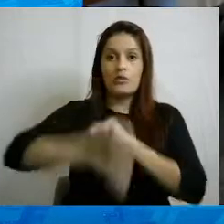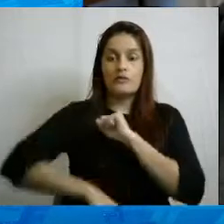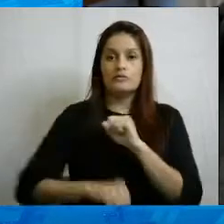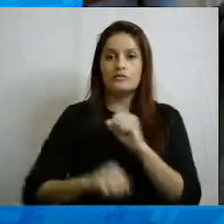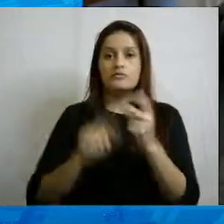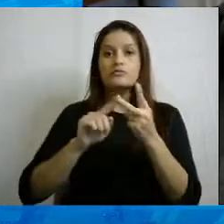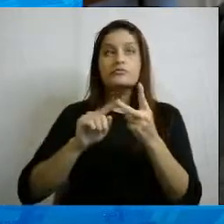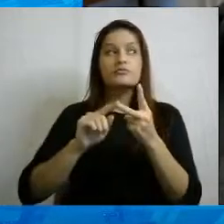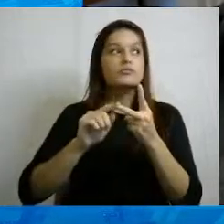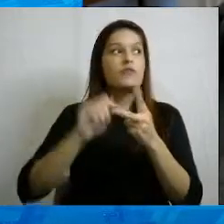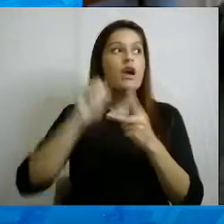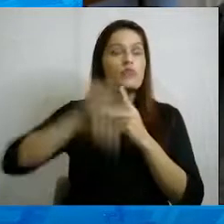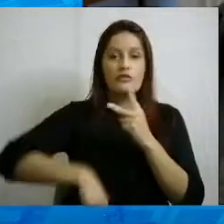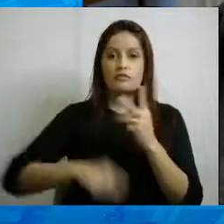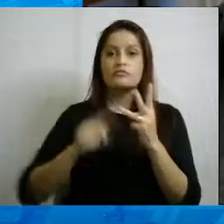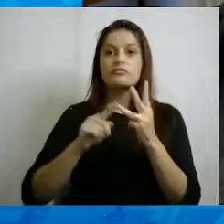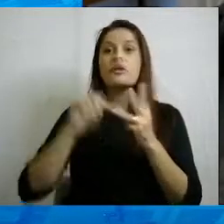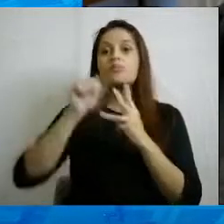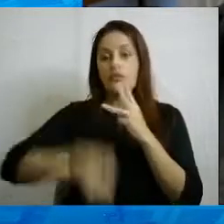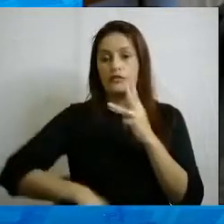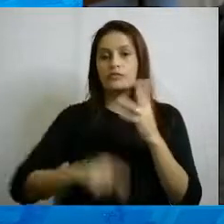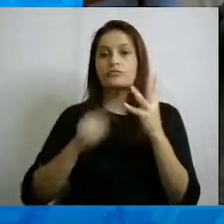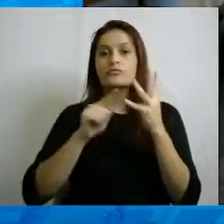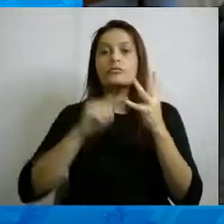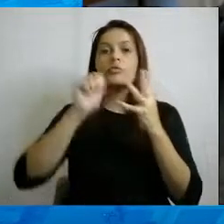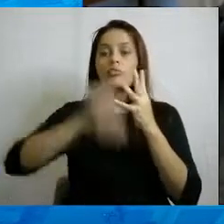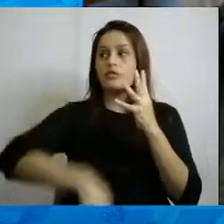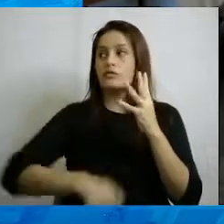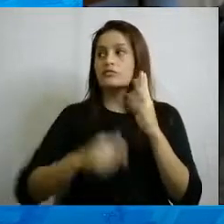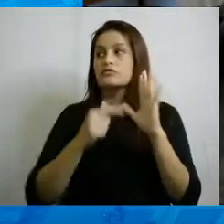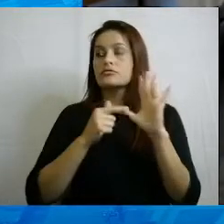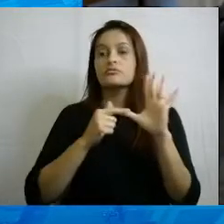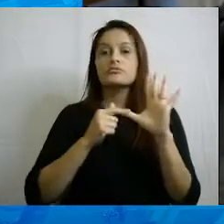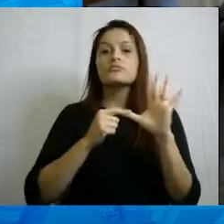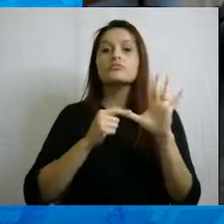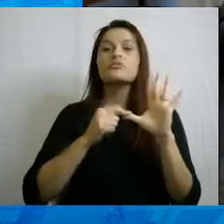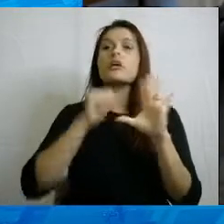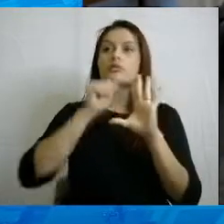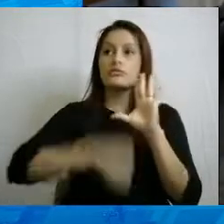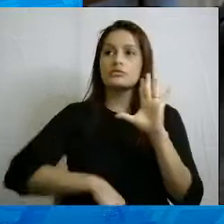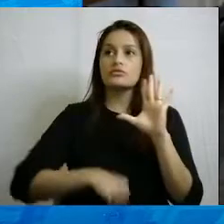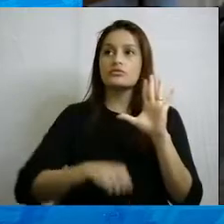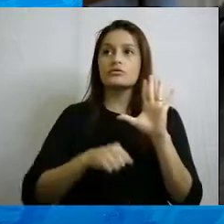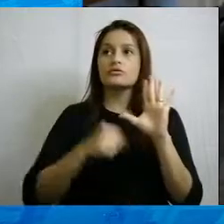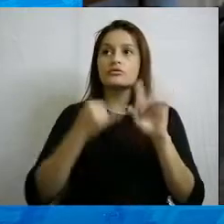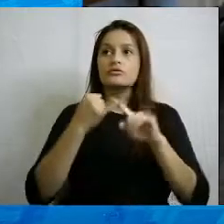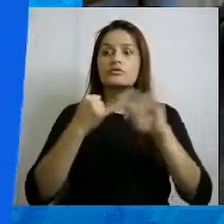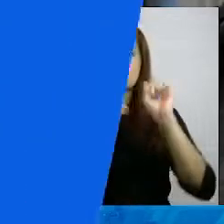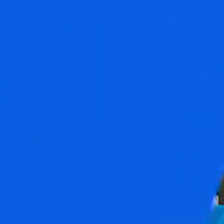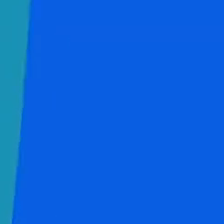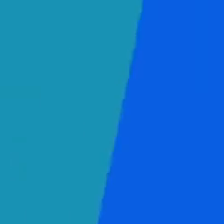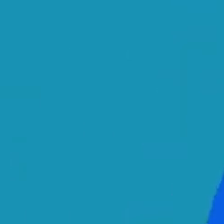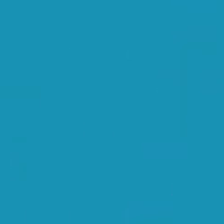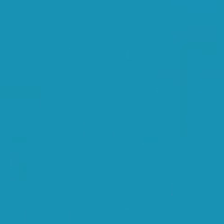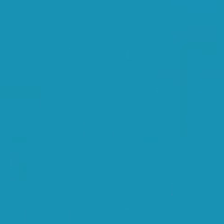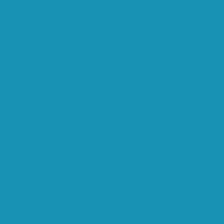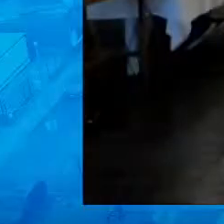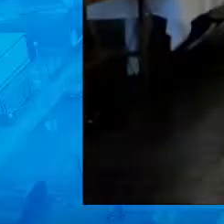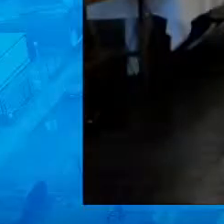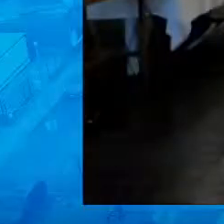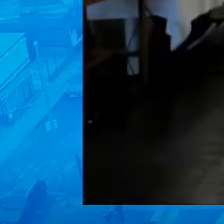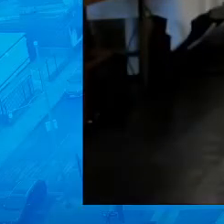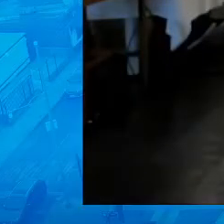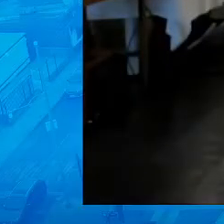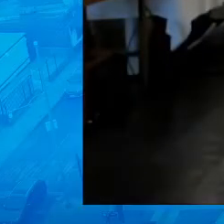Señor Domínguez. Señor Alarcón. Enríquez. Cavión. Pérez. Apruebo. Rojas.